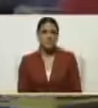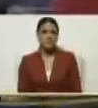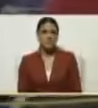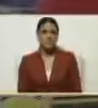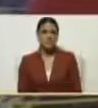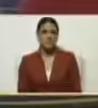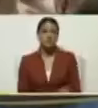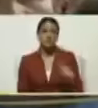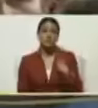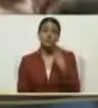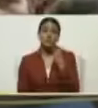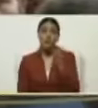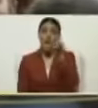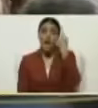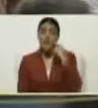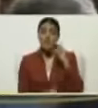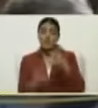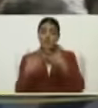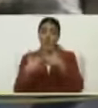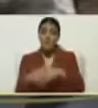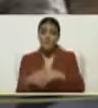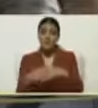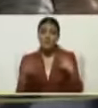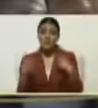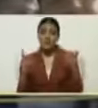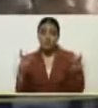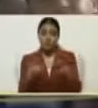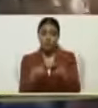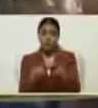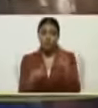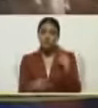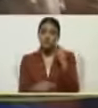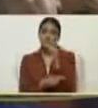Y le decía ayer a los empresarios